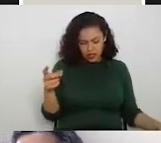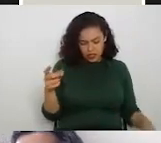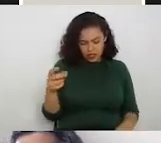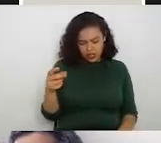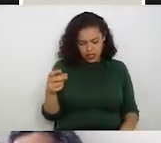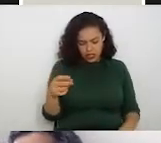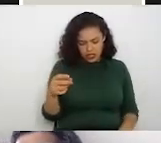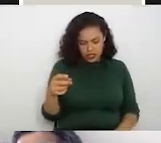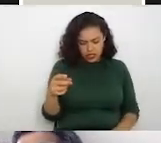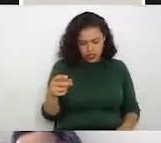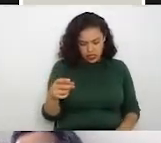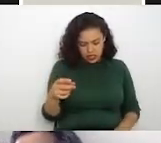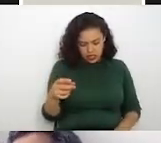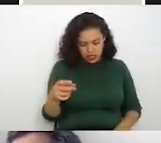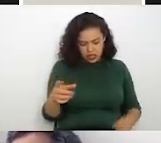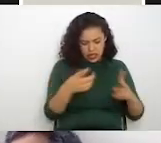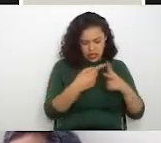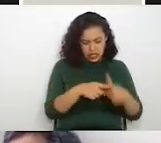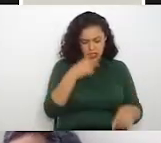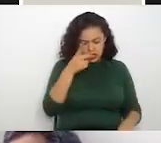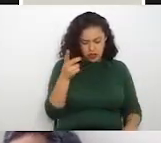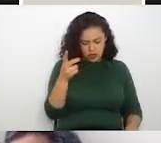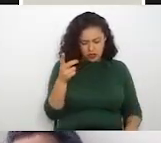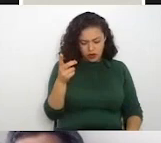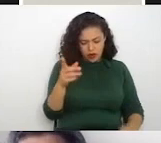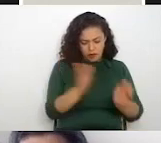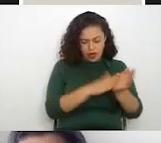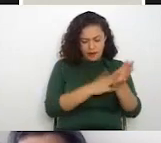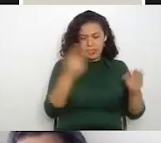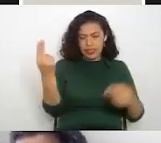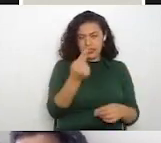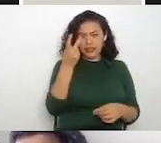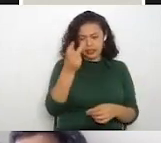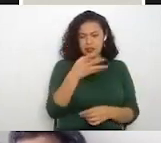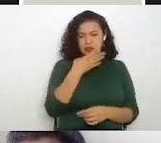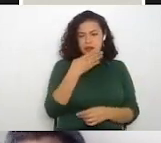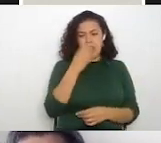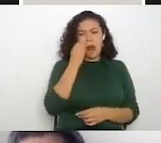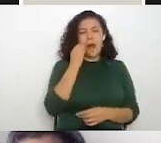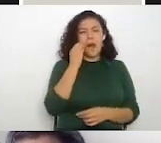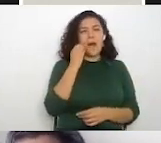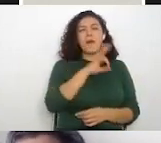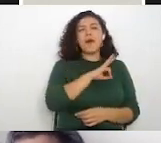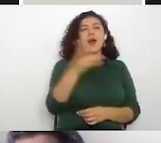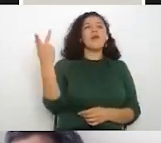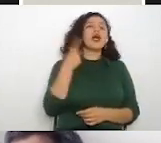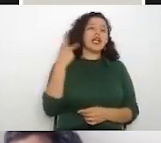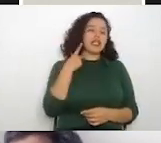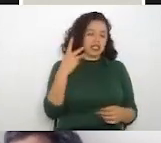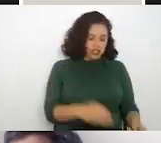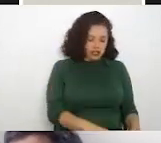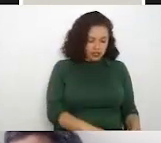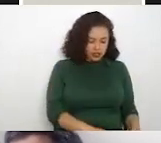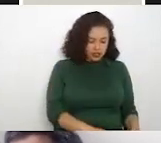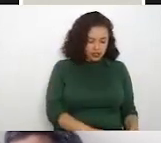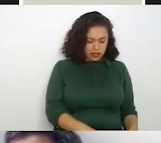usted mencionó acerca de cierta documentación, es lo que vamos a ver que puede conformar una política, ¿no? Por ejemplo, al realizar